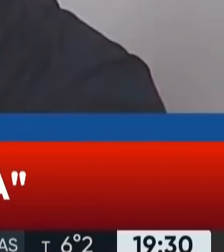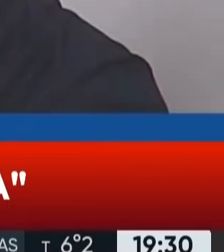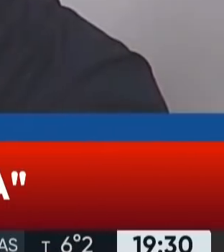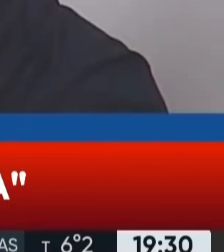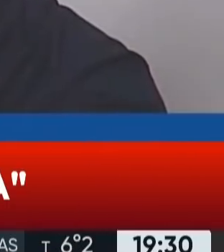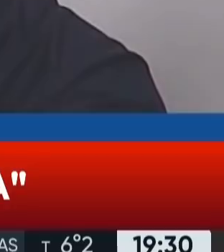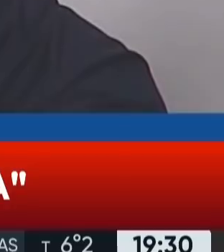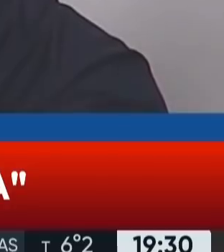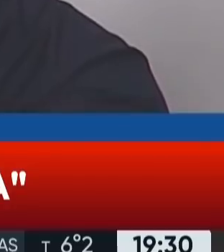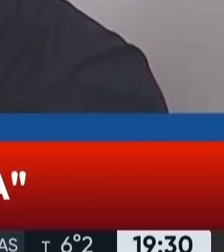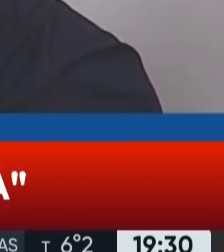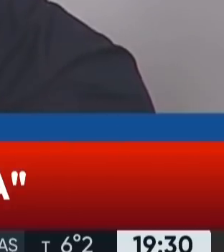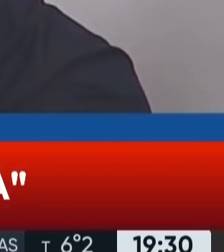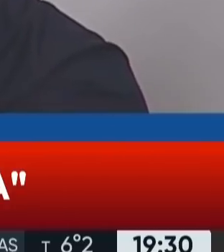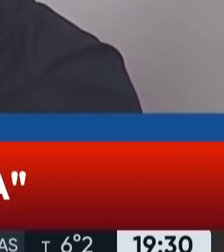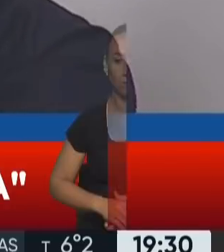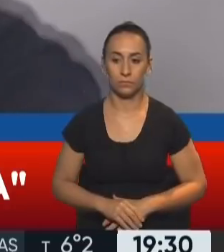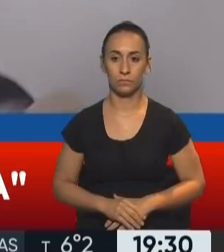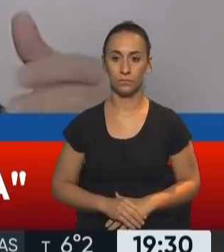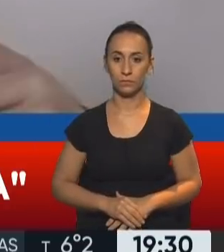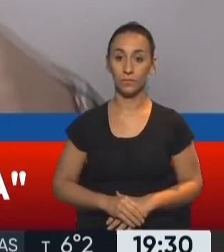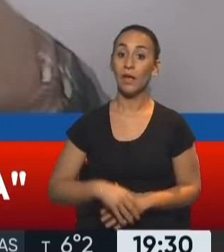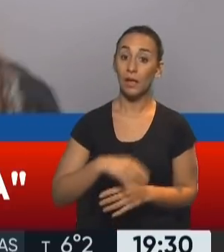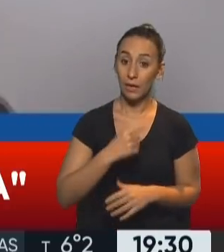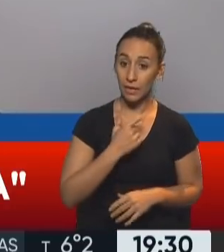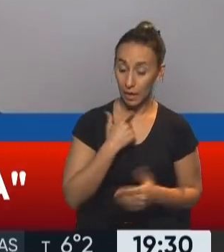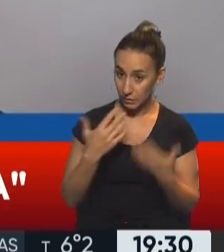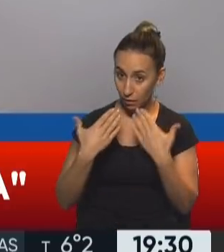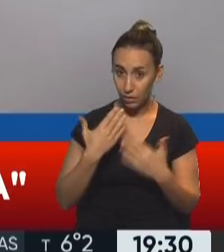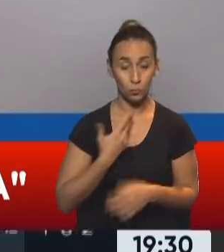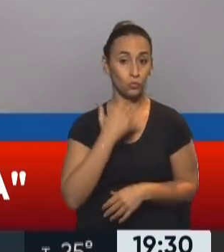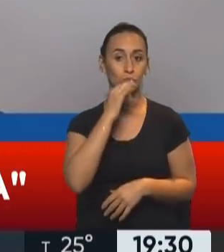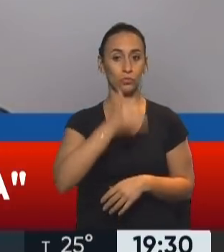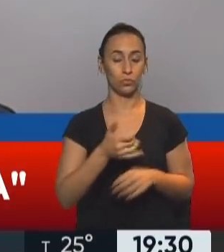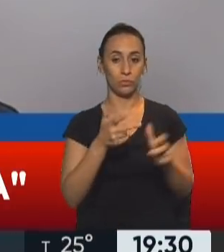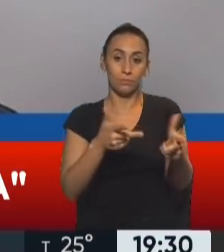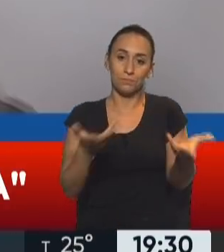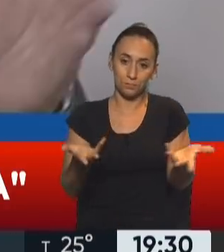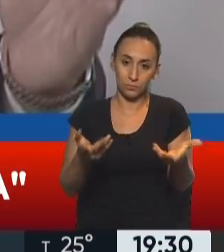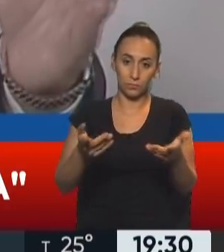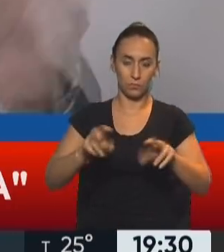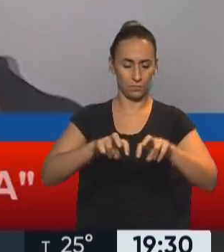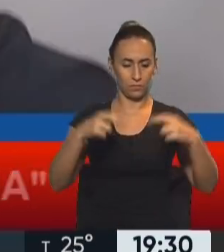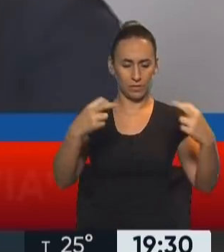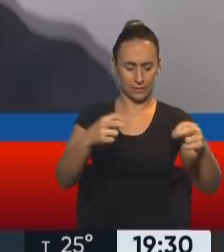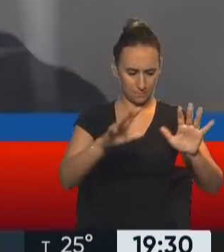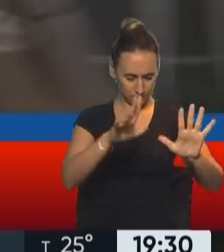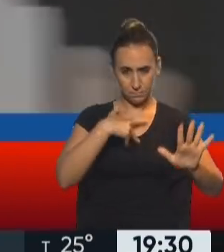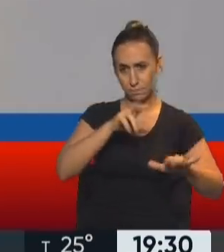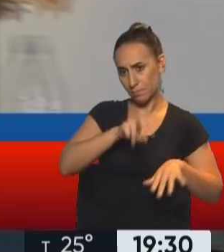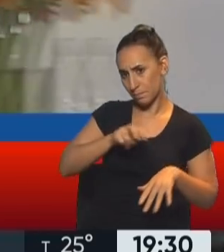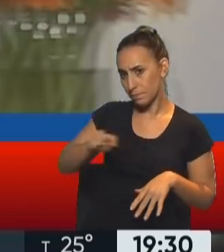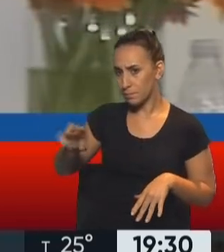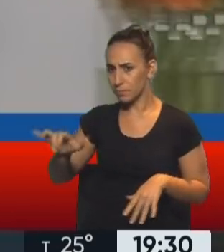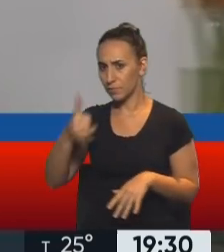¿Querés hablar con Álvaro? Sí, le dije. Y entonces salí de la mesa y hablé por teléfono con Álvaro, que me